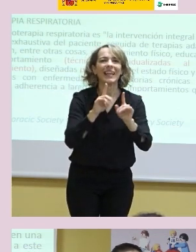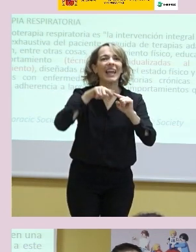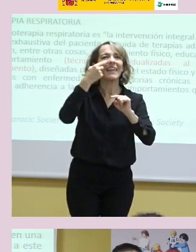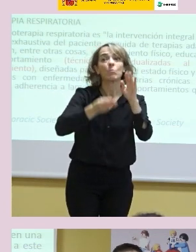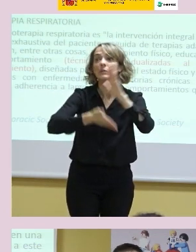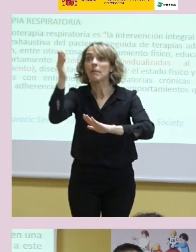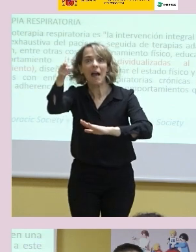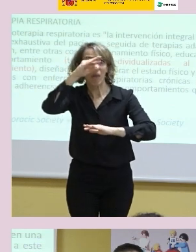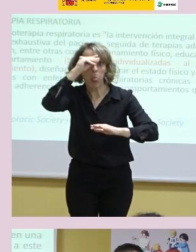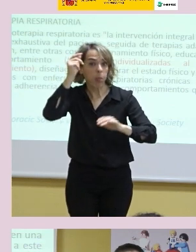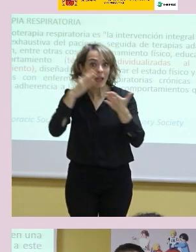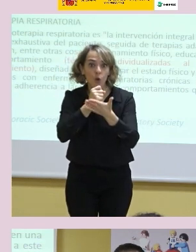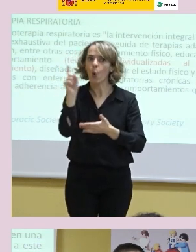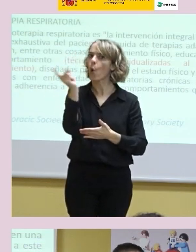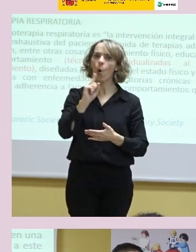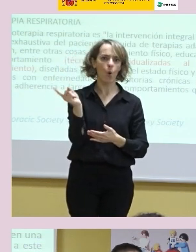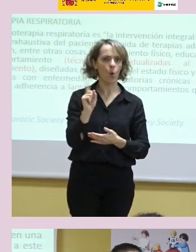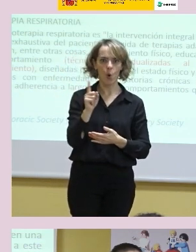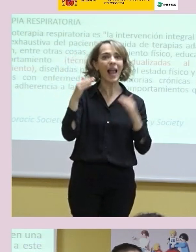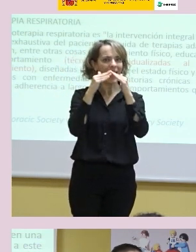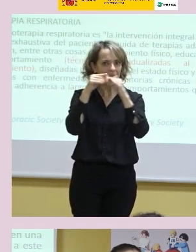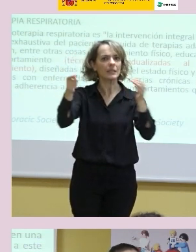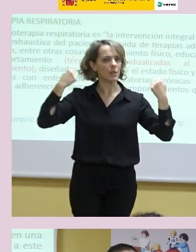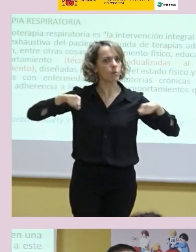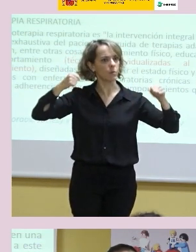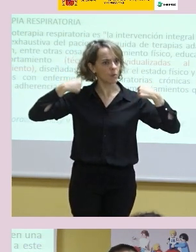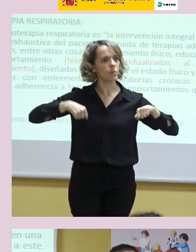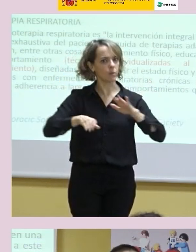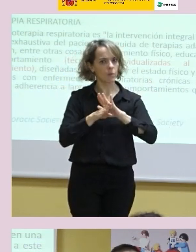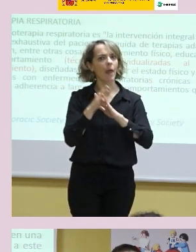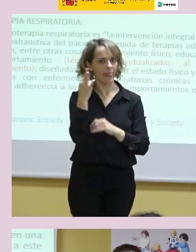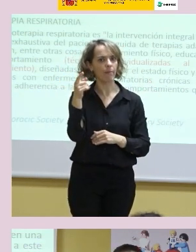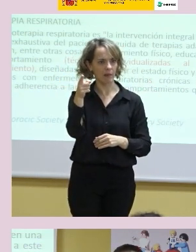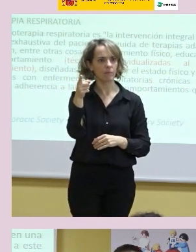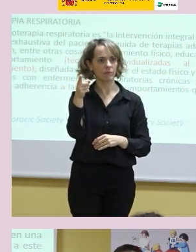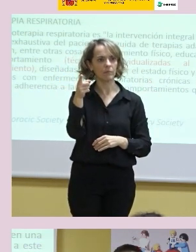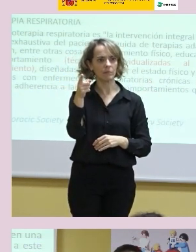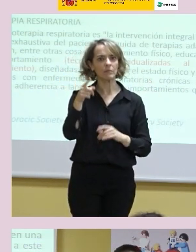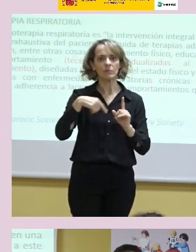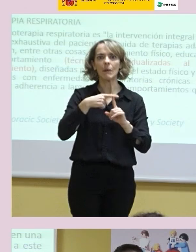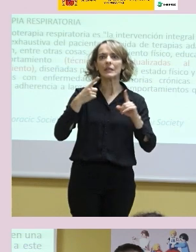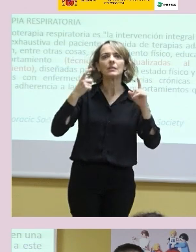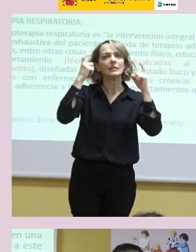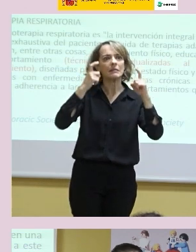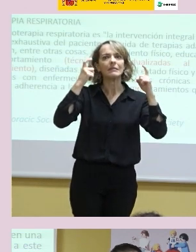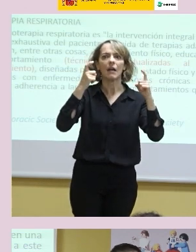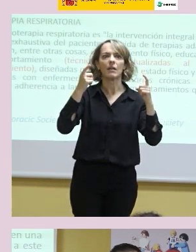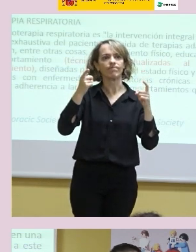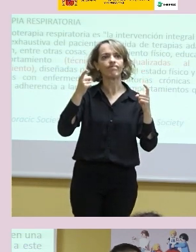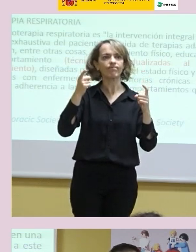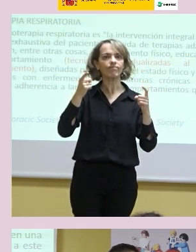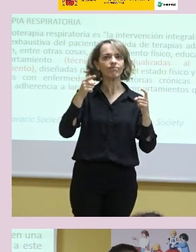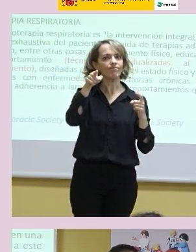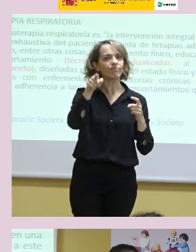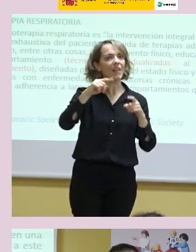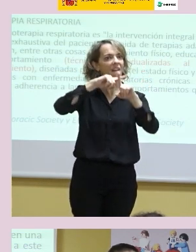¿no? Hay que hacer deberes en casa, como digo yo, y hay que intentar pues normalmente una